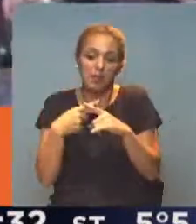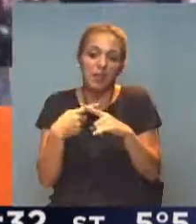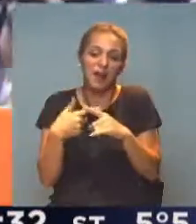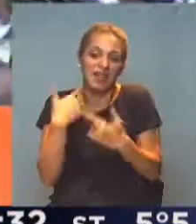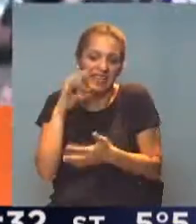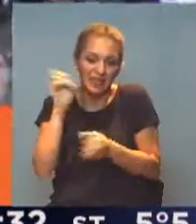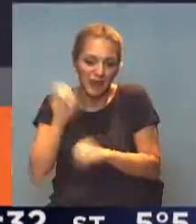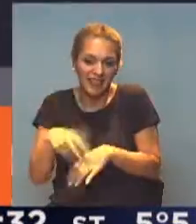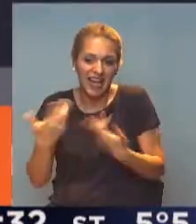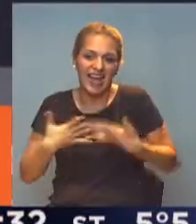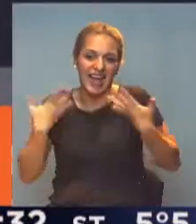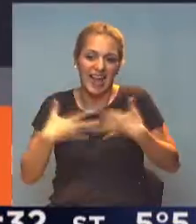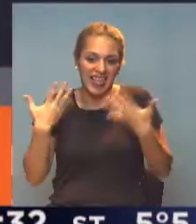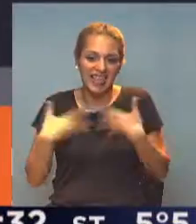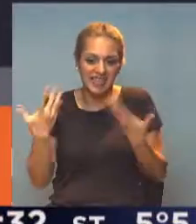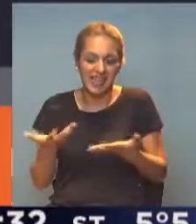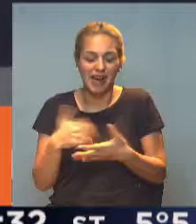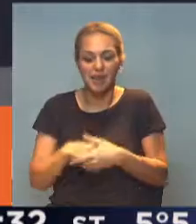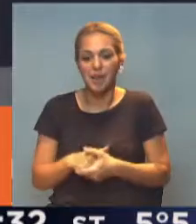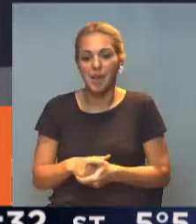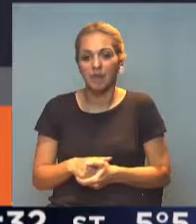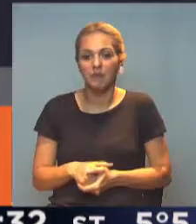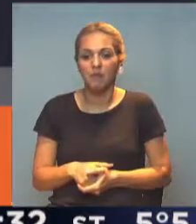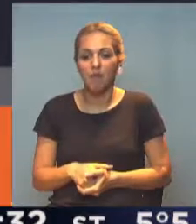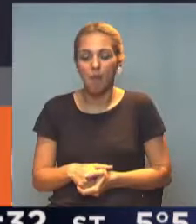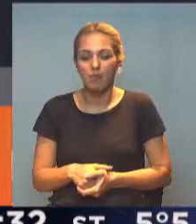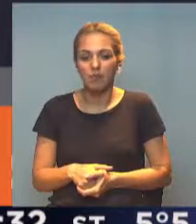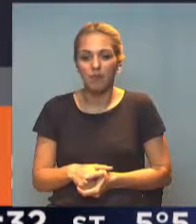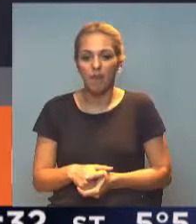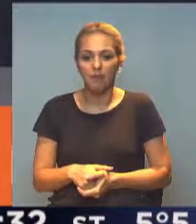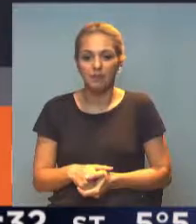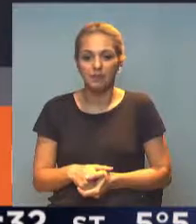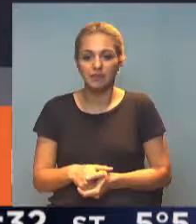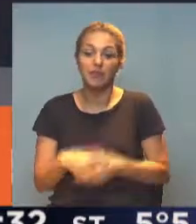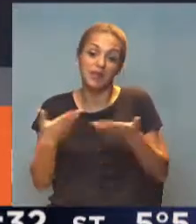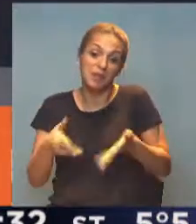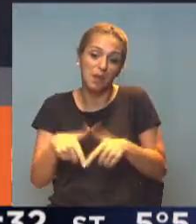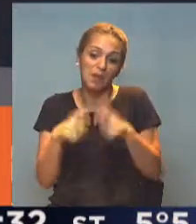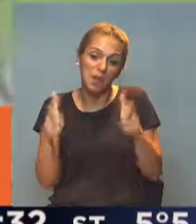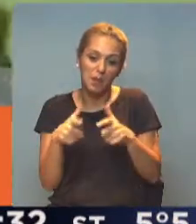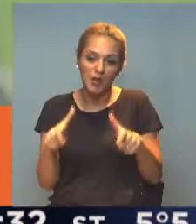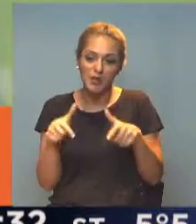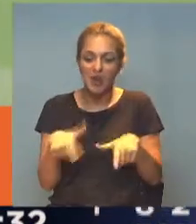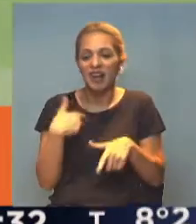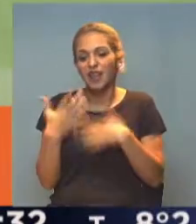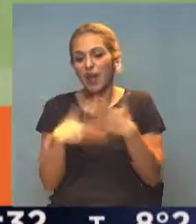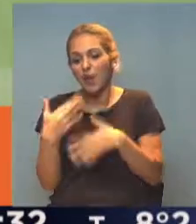alegría en todos lados y bueno, y se me dio... por suerte de